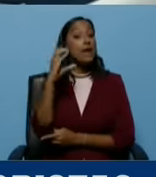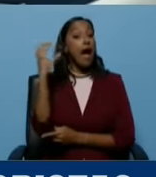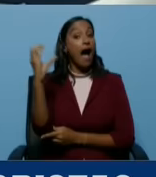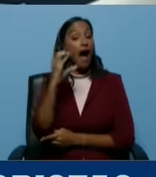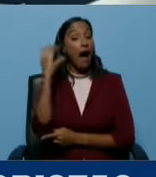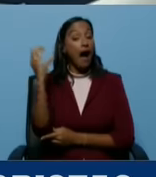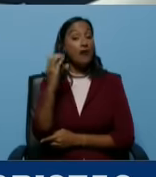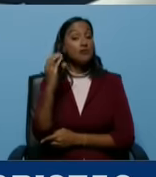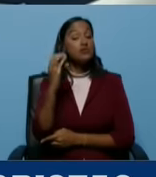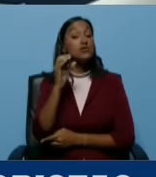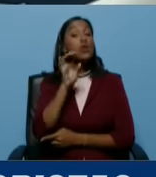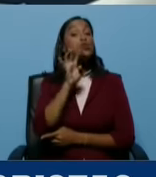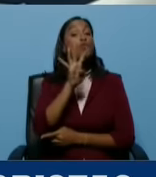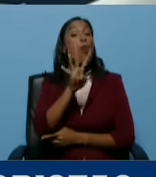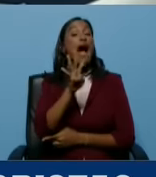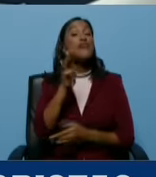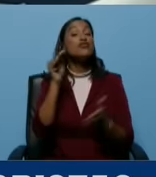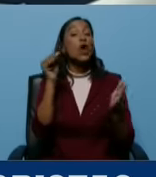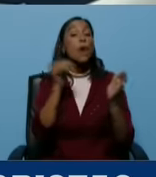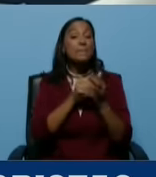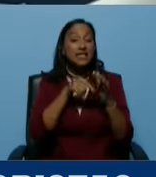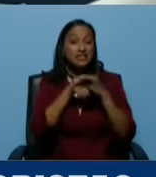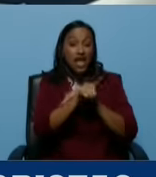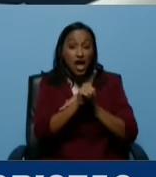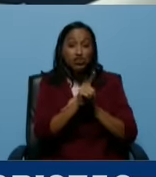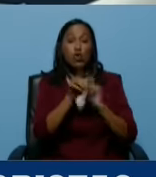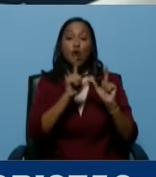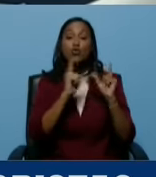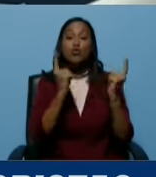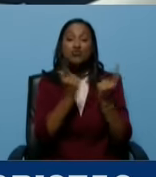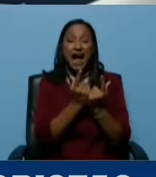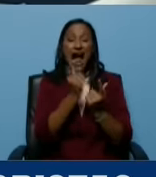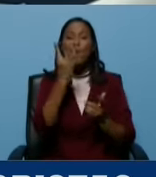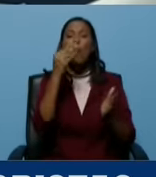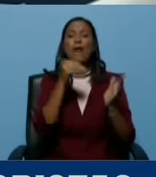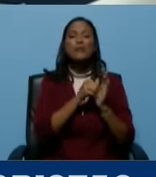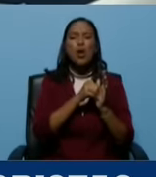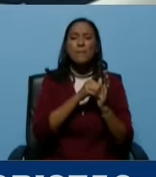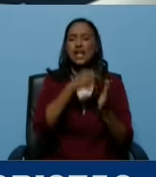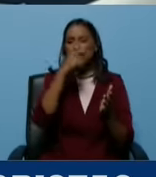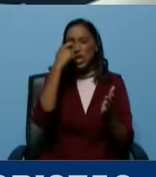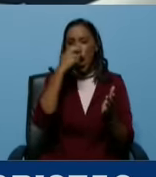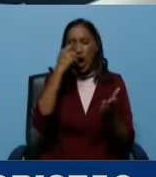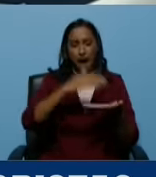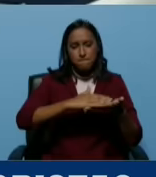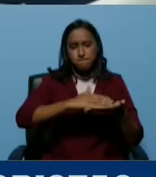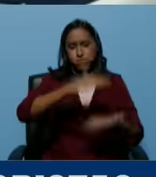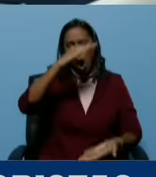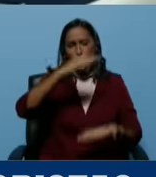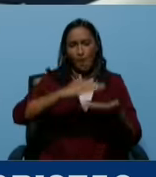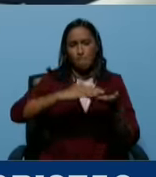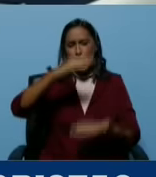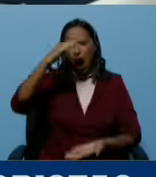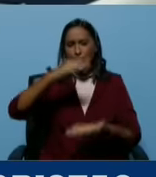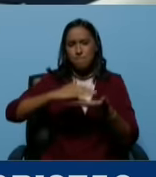poder 4.000 unidades de la droga sintética llamada Captagón, casi nada, 4.000